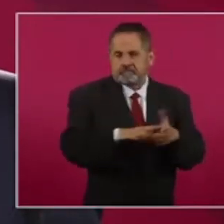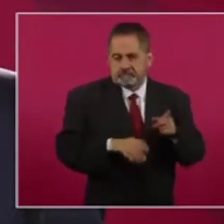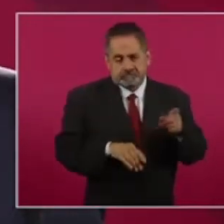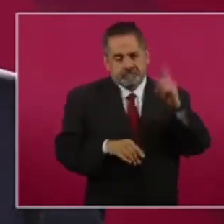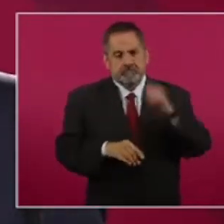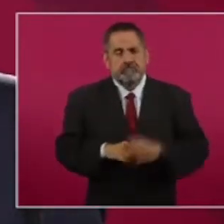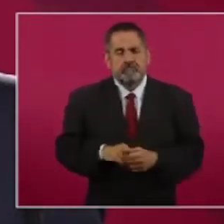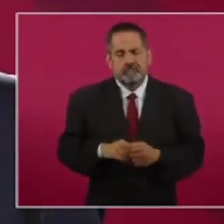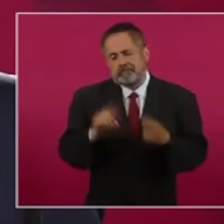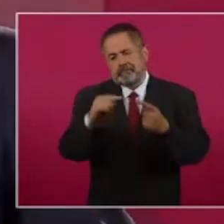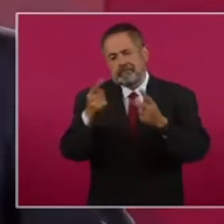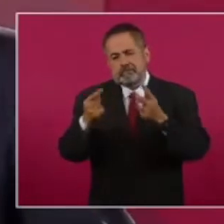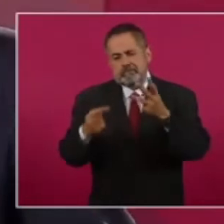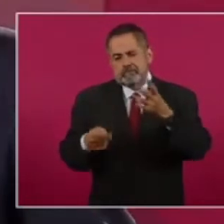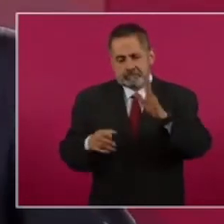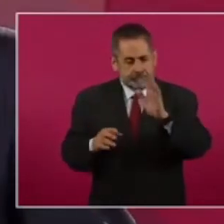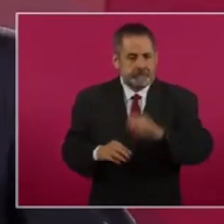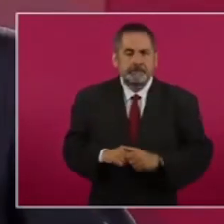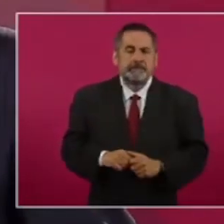entre otras cosas.